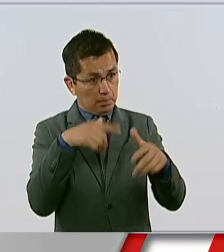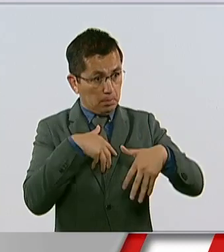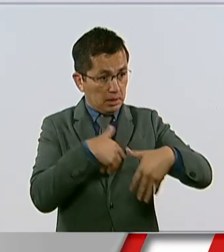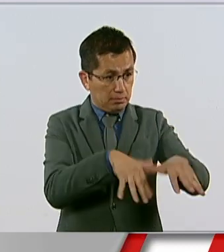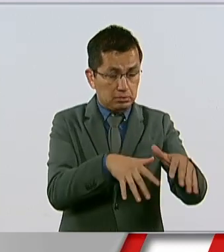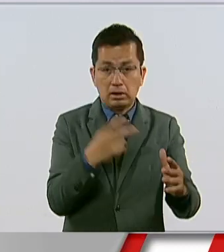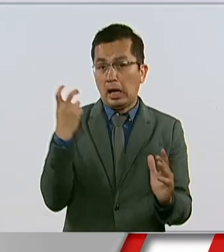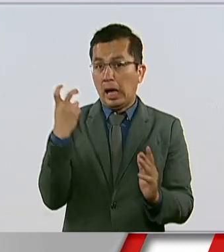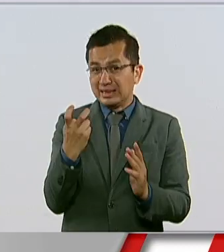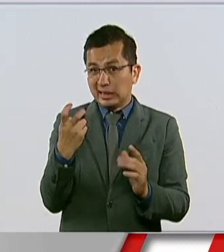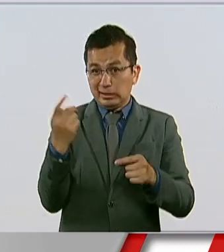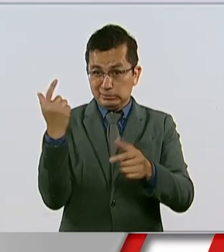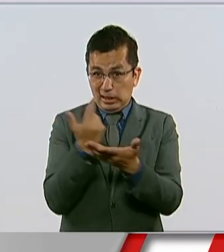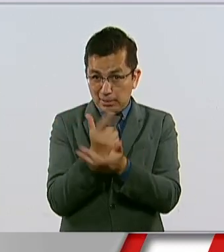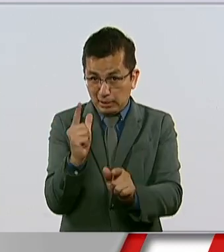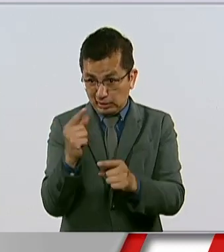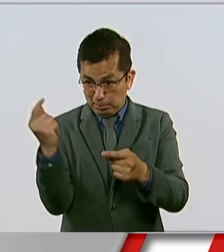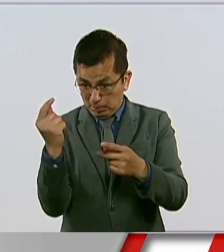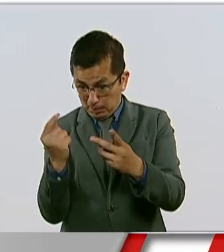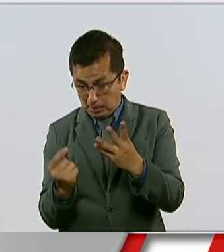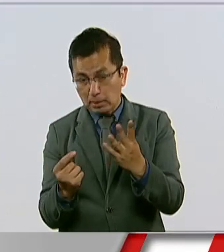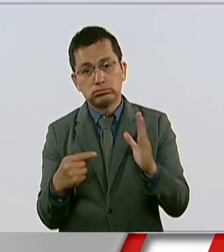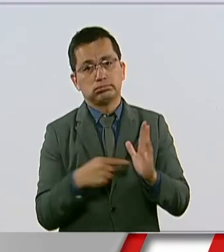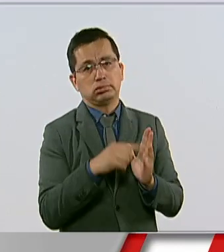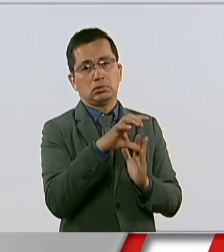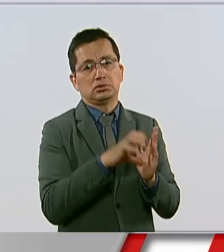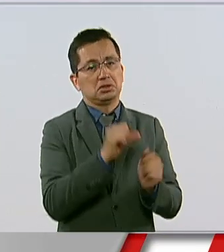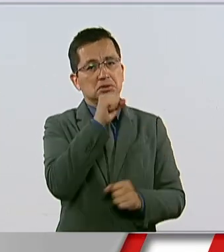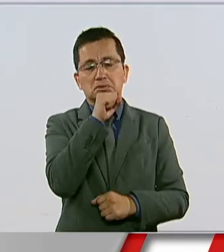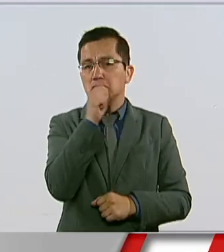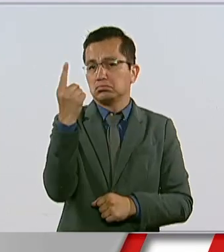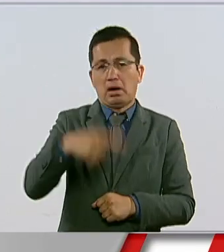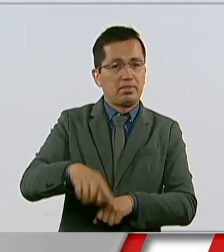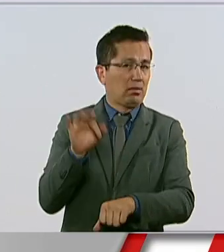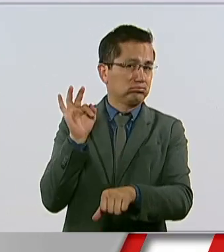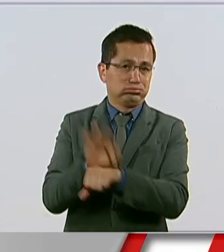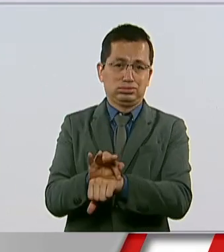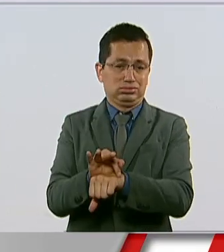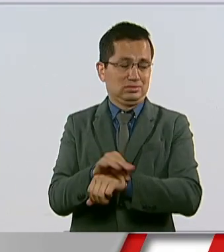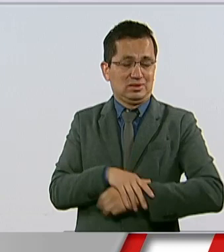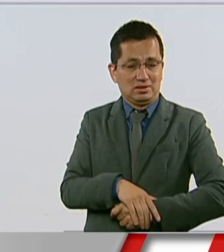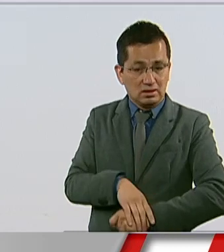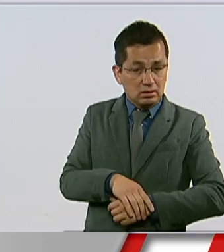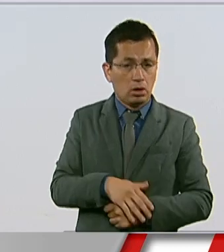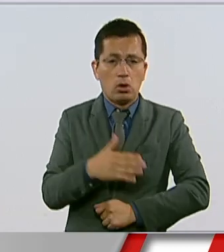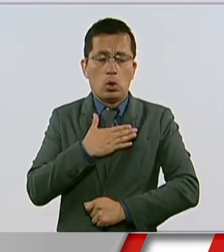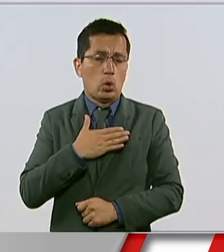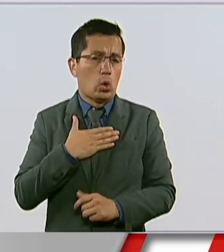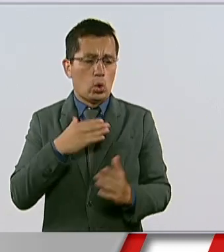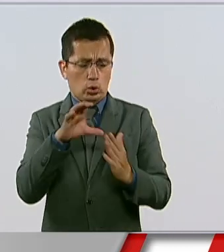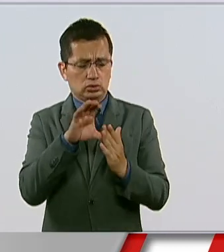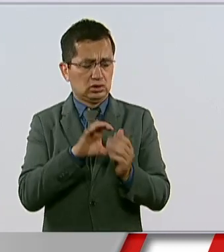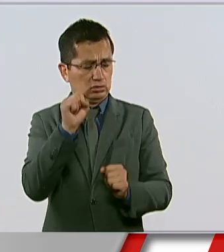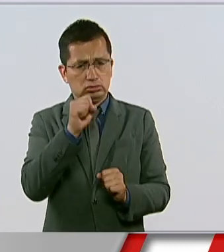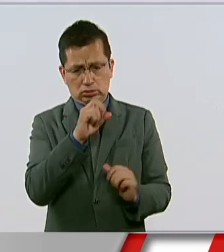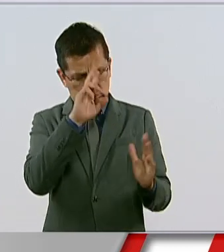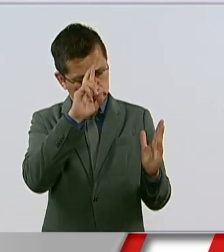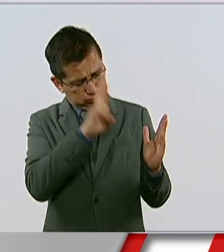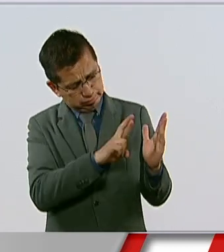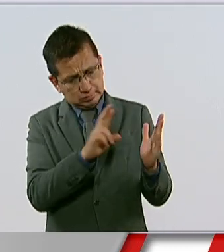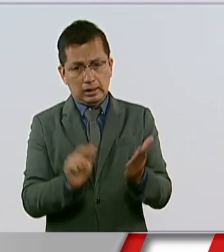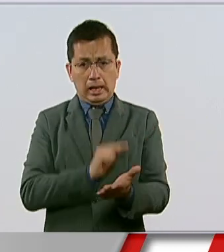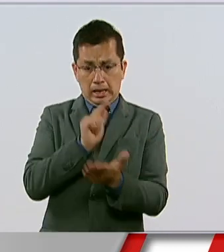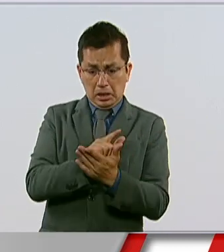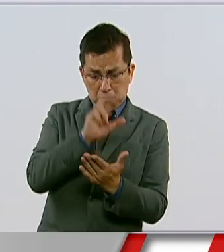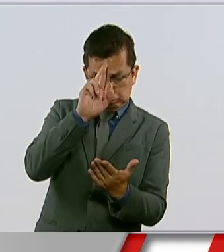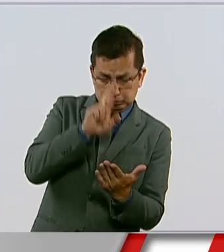están garantizadas por la Constitución. Entonces yo simplemente respeto la Constitución y la ley, y